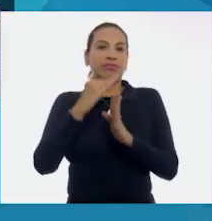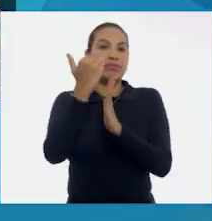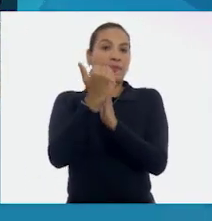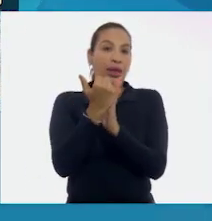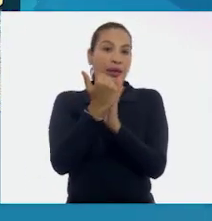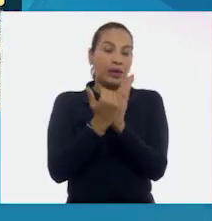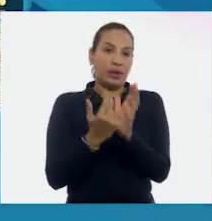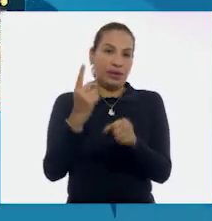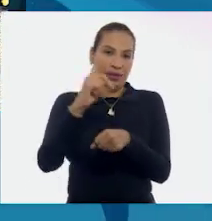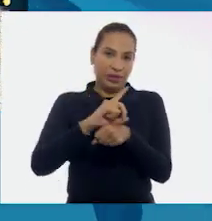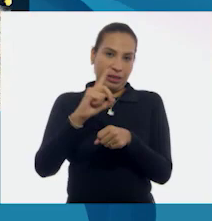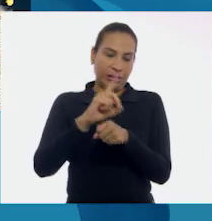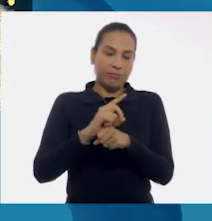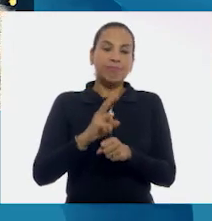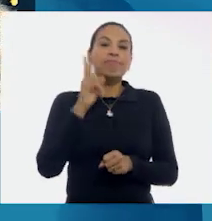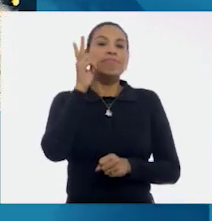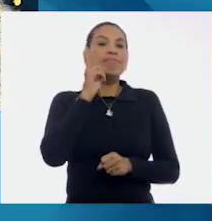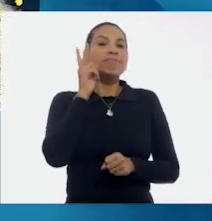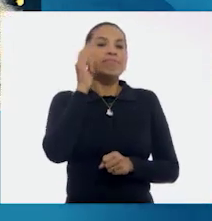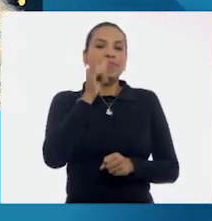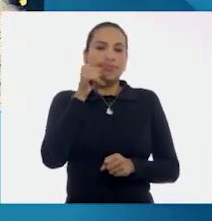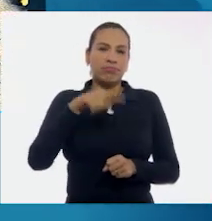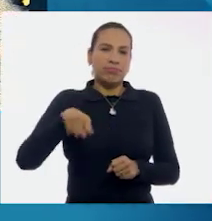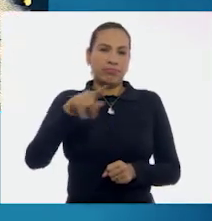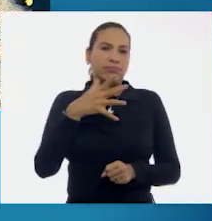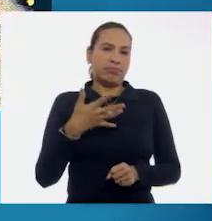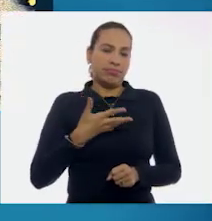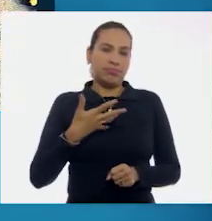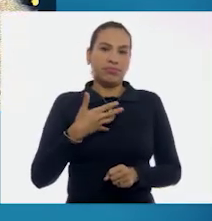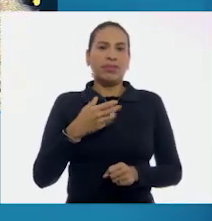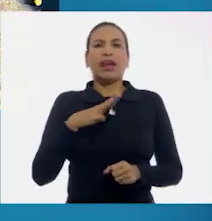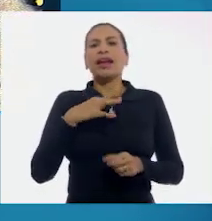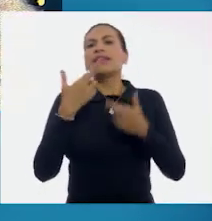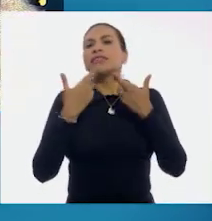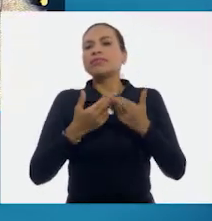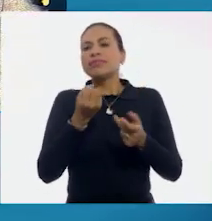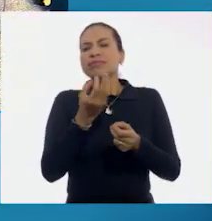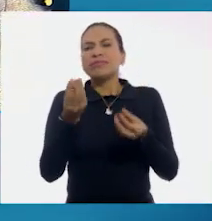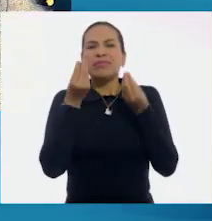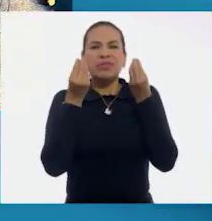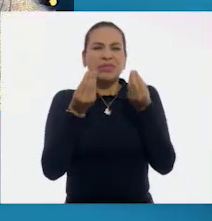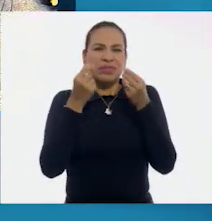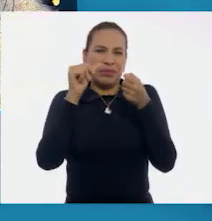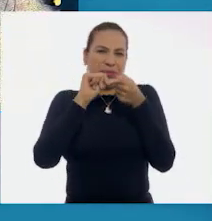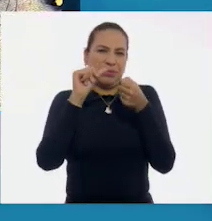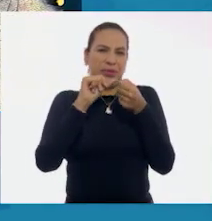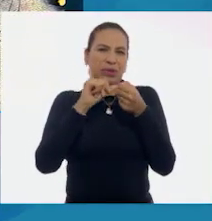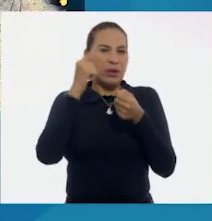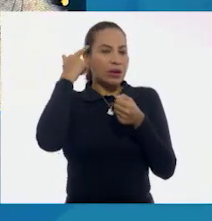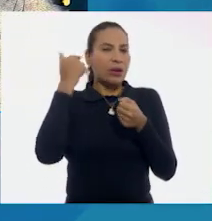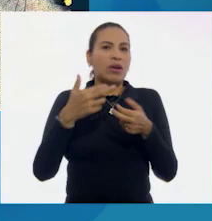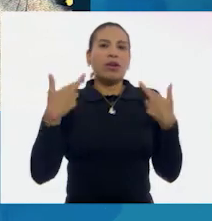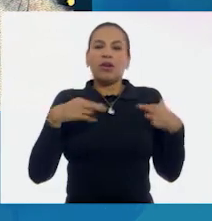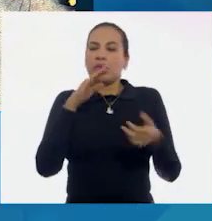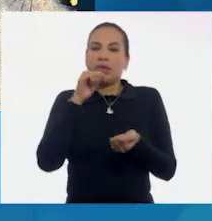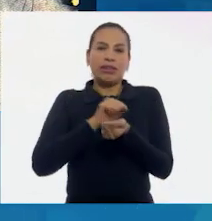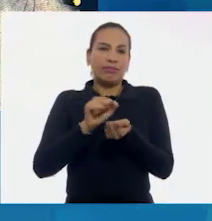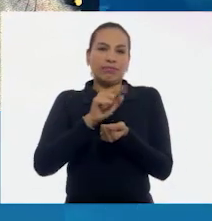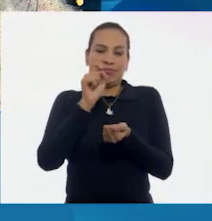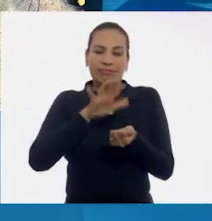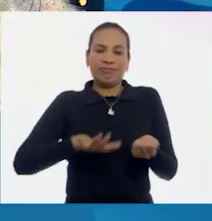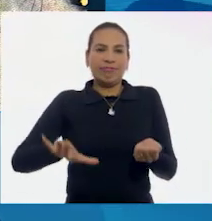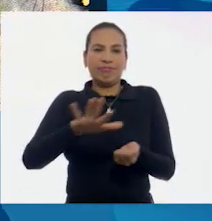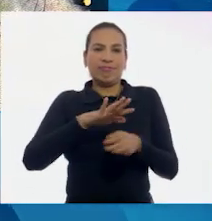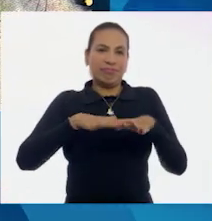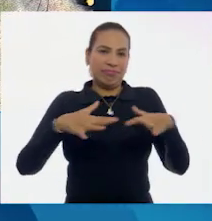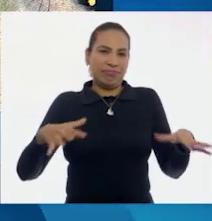día. Vino lo bebe quien lo lleva. Hay infinitos piojos y la ropa no se puede lavar porque la corta el agua de mar.